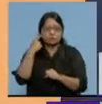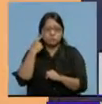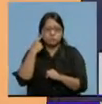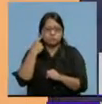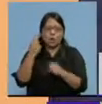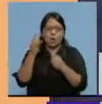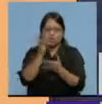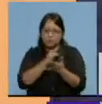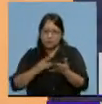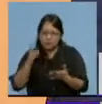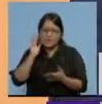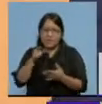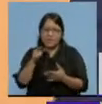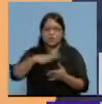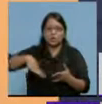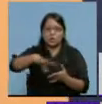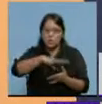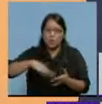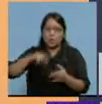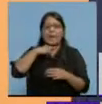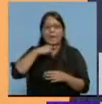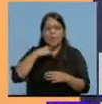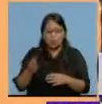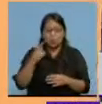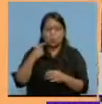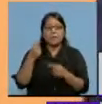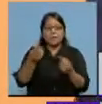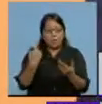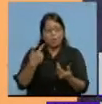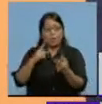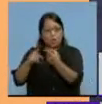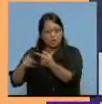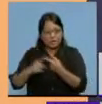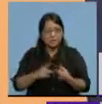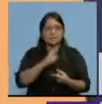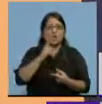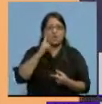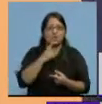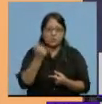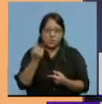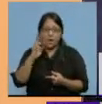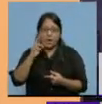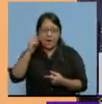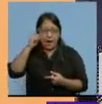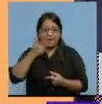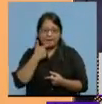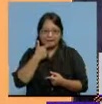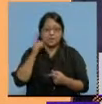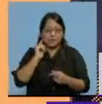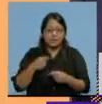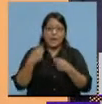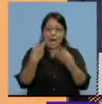provincia para poder llegar a cada uno de estos titulares y poder incorporarlos a las ofertas educativas, como te